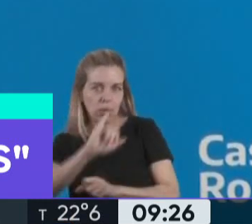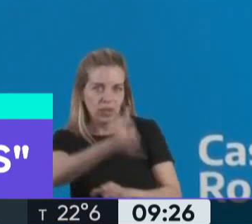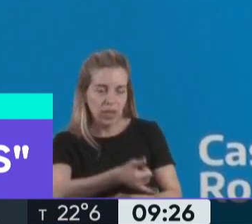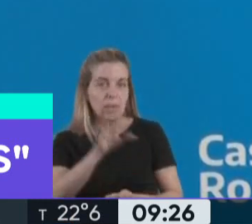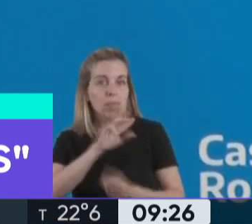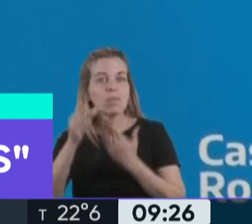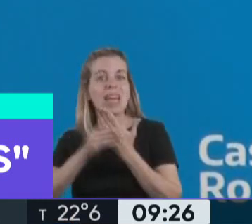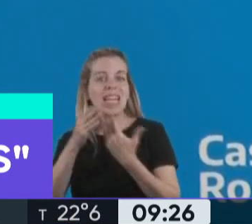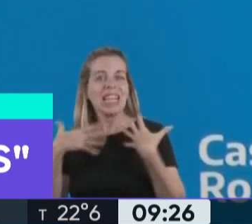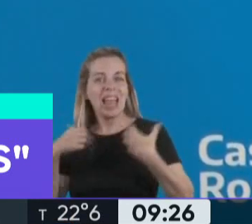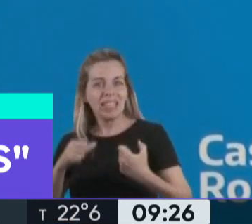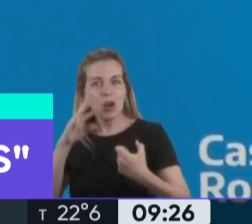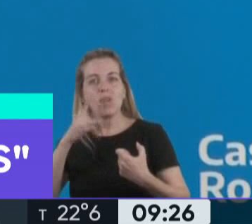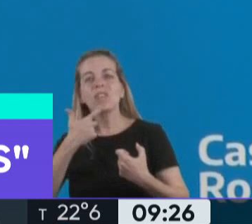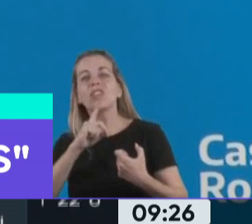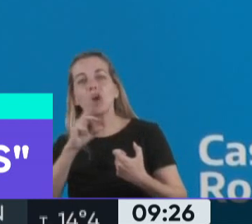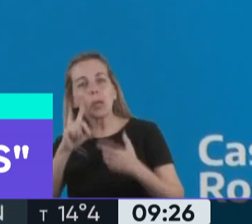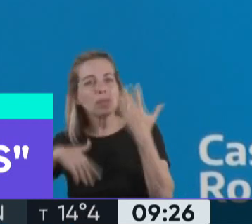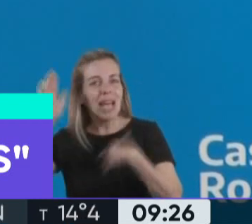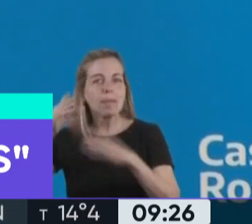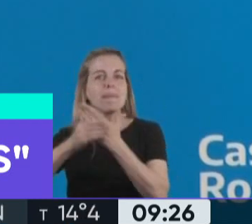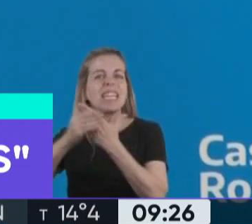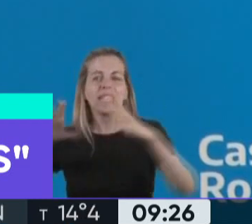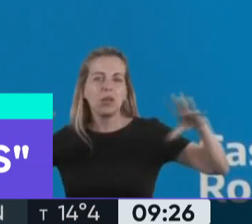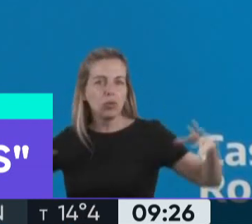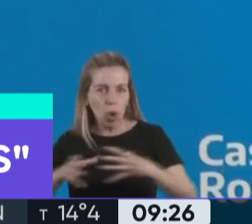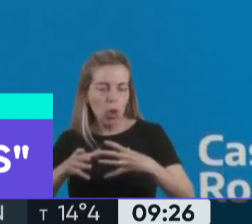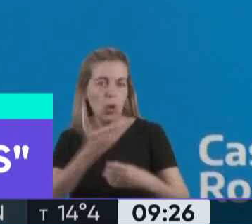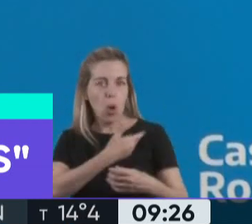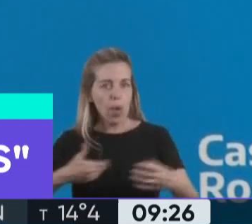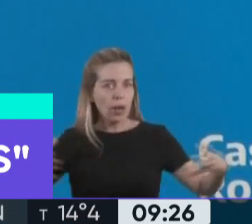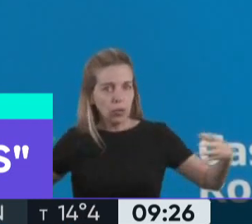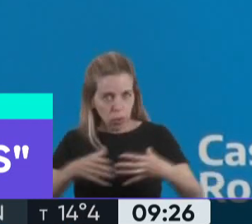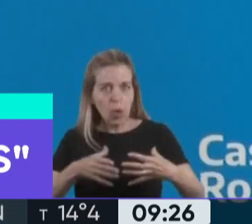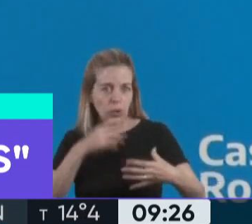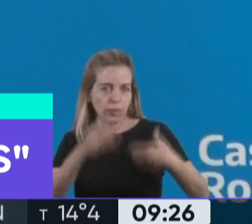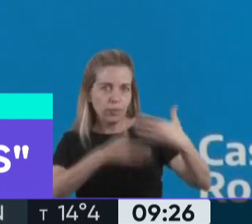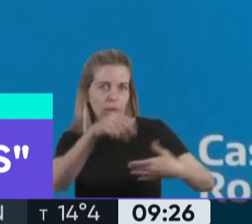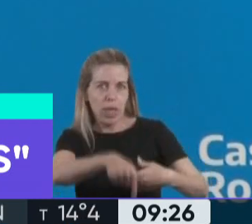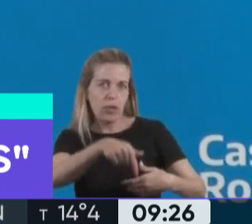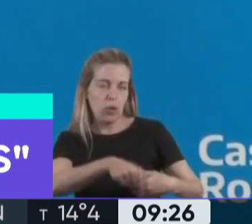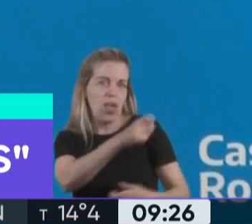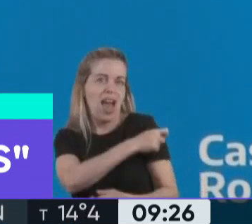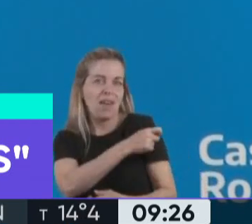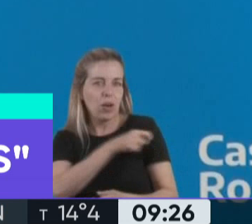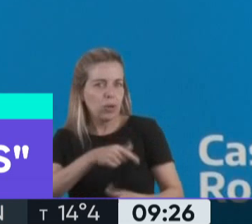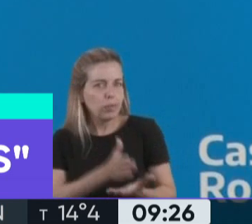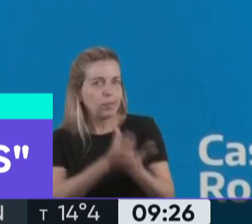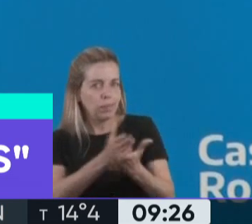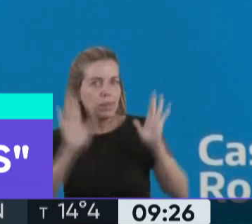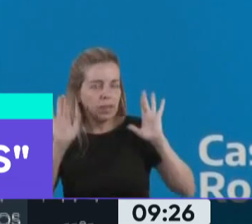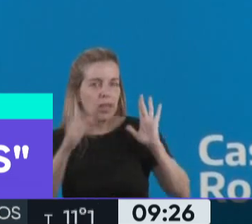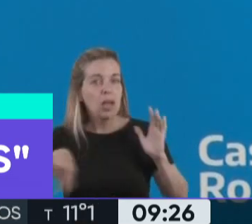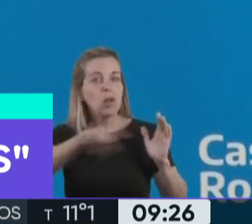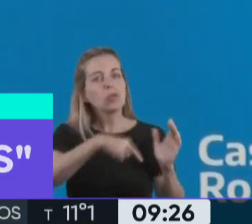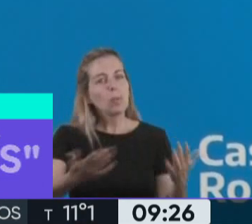ministra Bisotti sobre todo, pero el Ministerio en su conjunto y el Gobierno en su conjunto está llevando adelante esto con mucho rigor y yo creo que si hay algo de lo que podemos